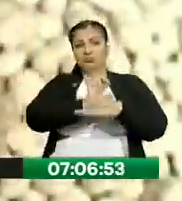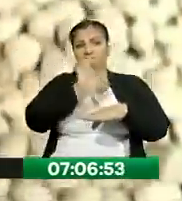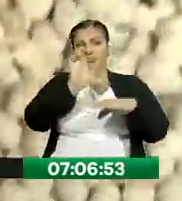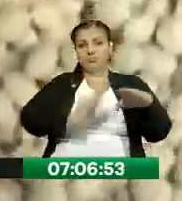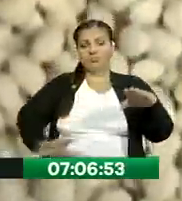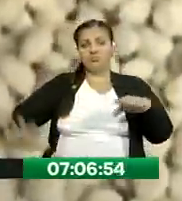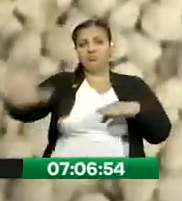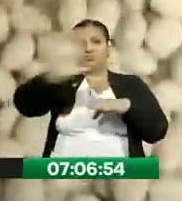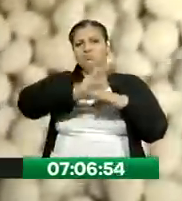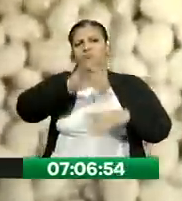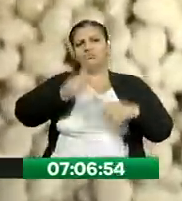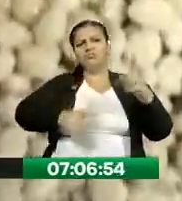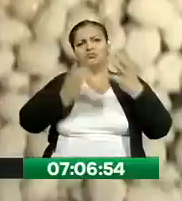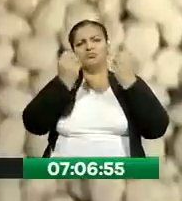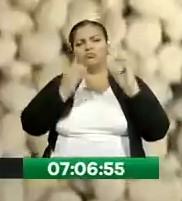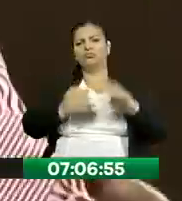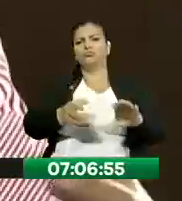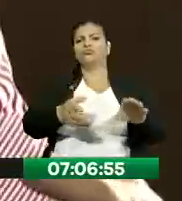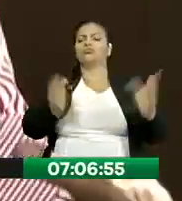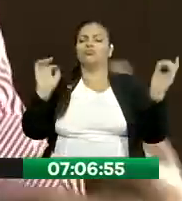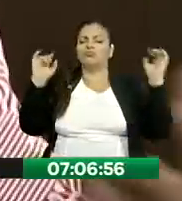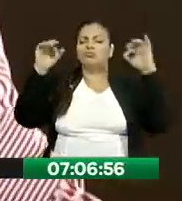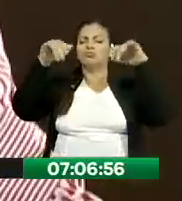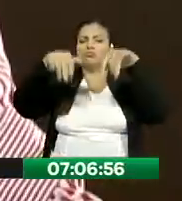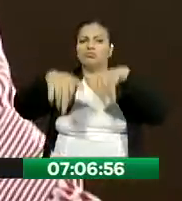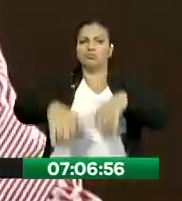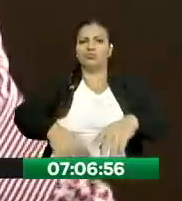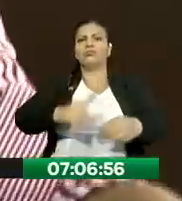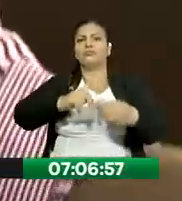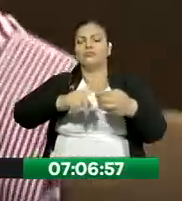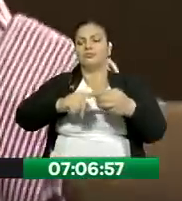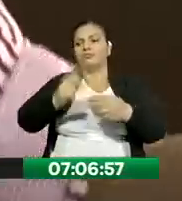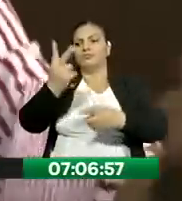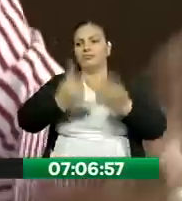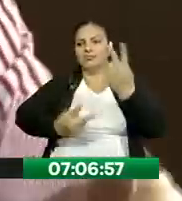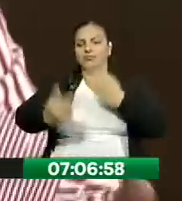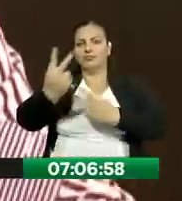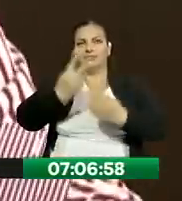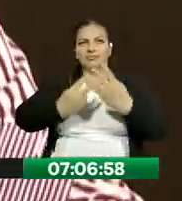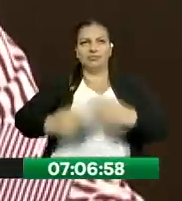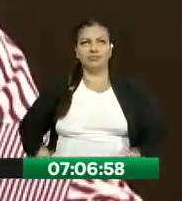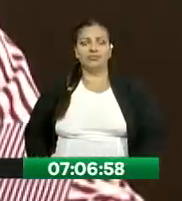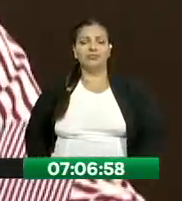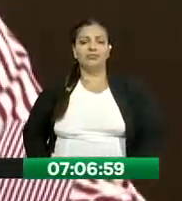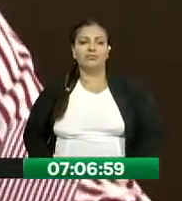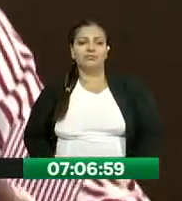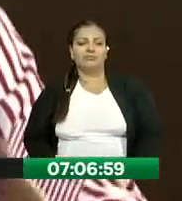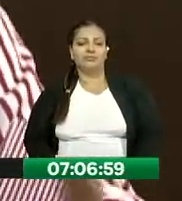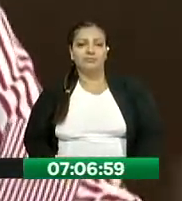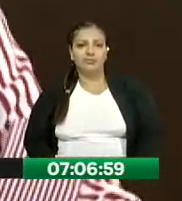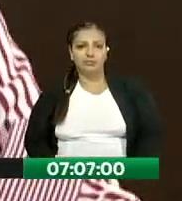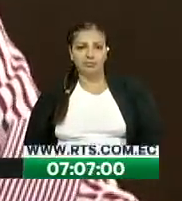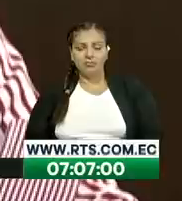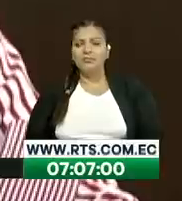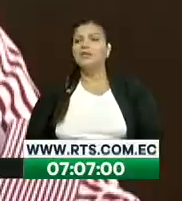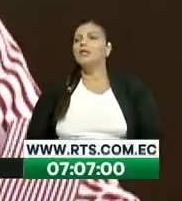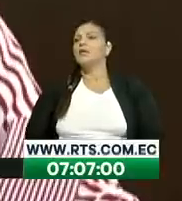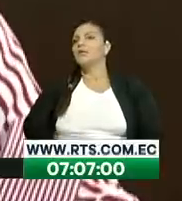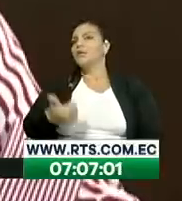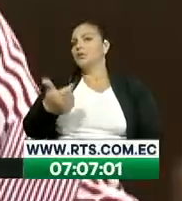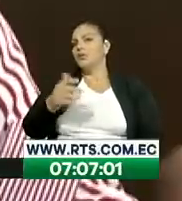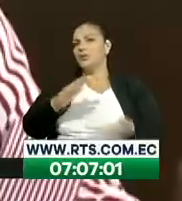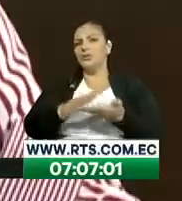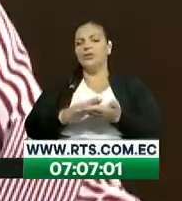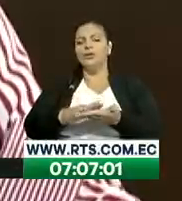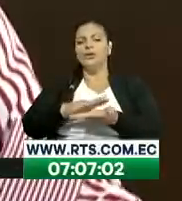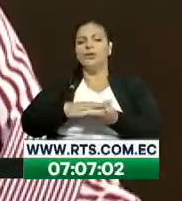gastronómica en la carita de Dios. Y eran los ceviches, que también hermanaban a la costa. Y eran las empanadas de morocho, y eran